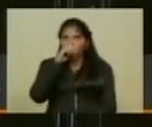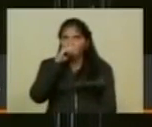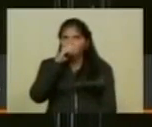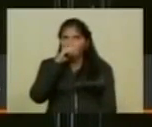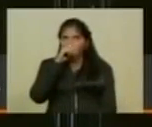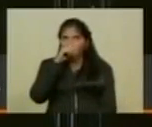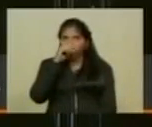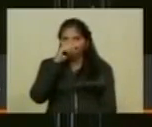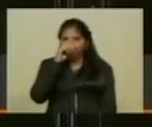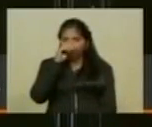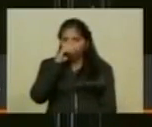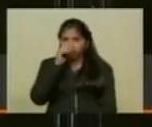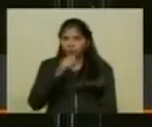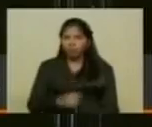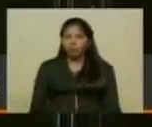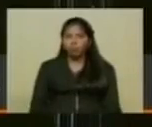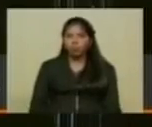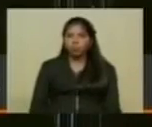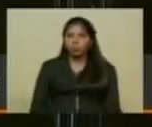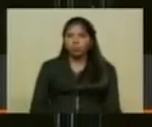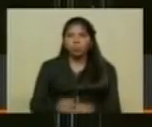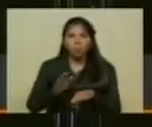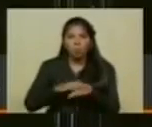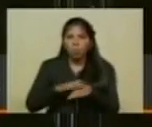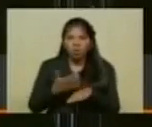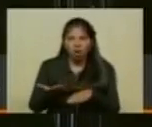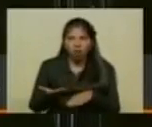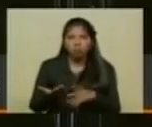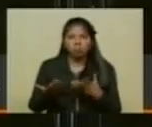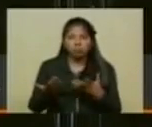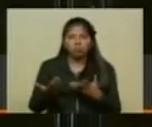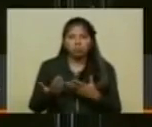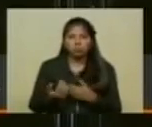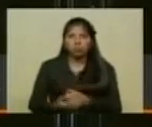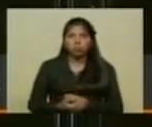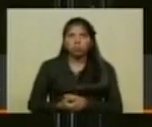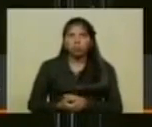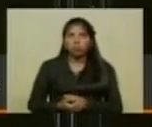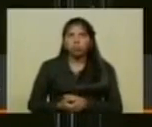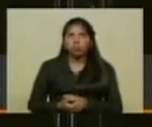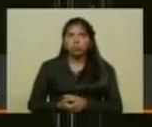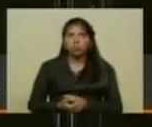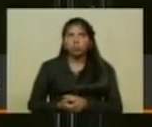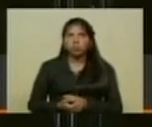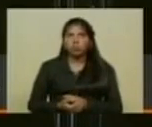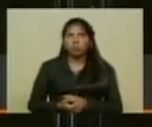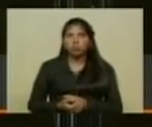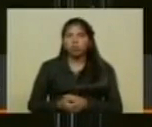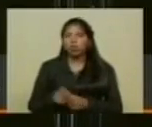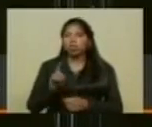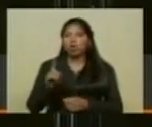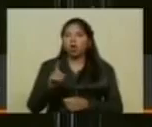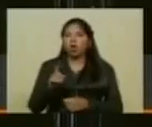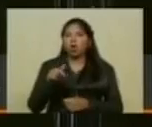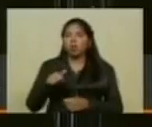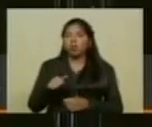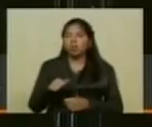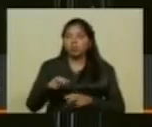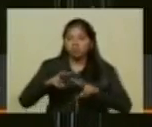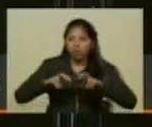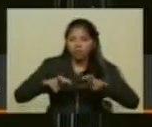para ejecutarla, la razón fundamental, no la busquemos dentro del país